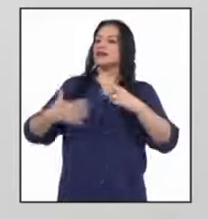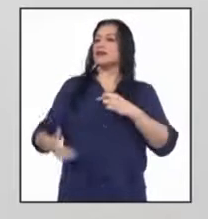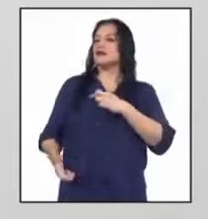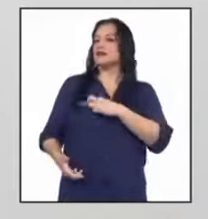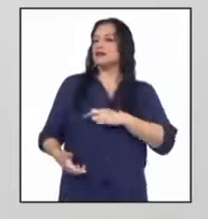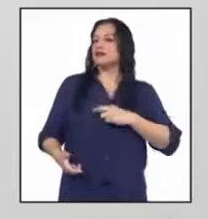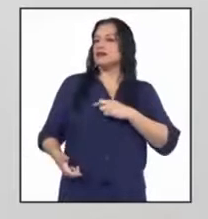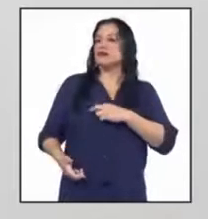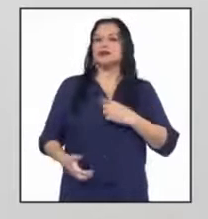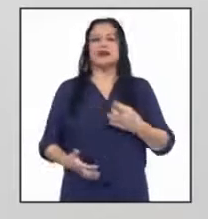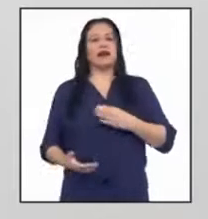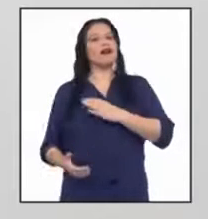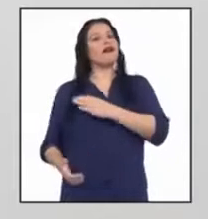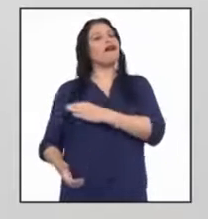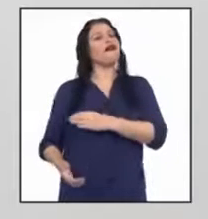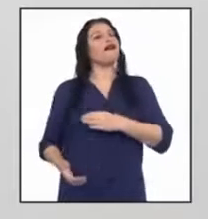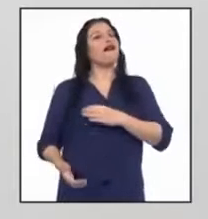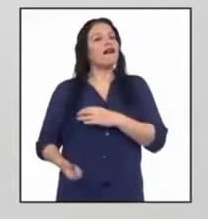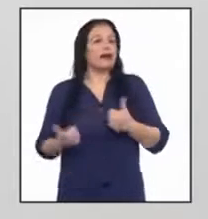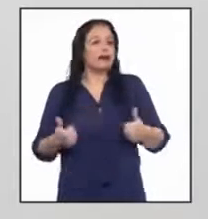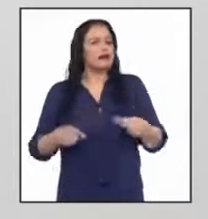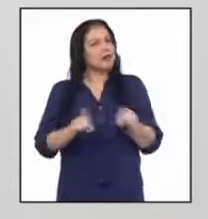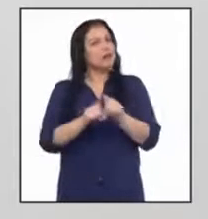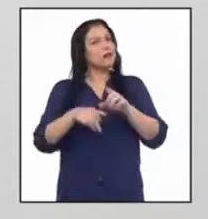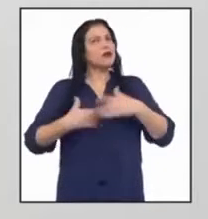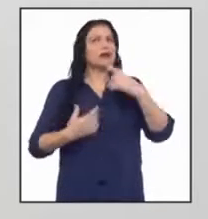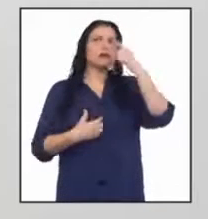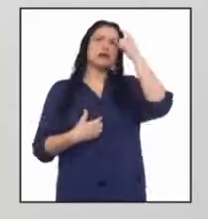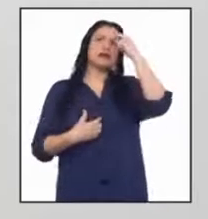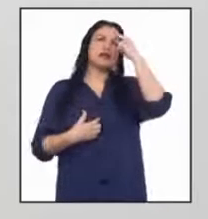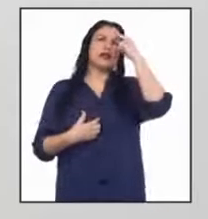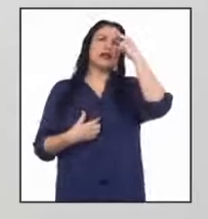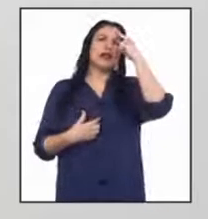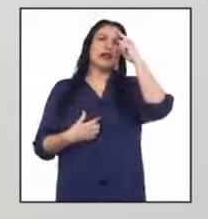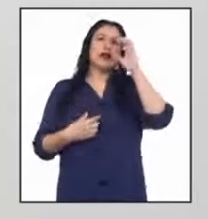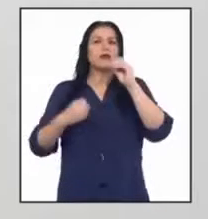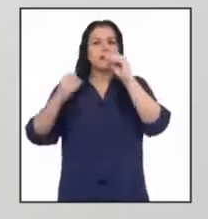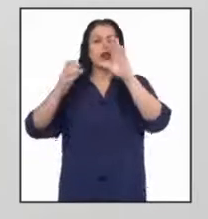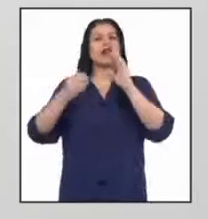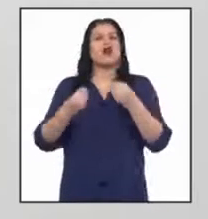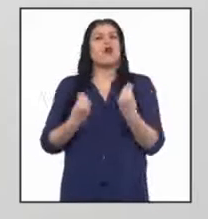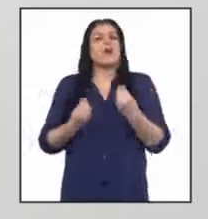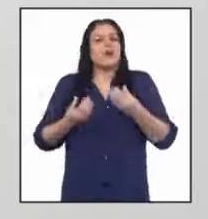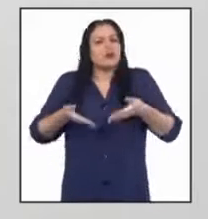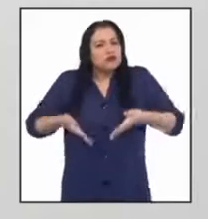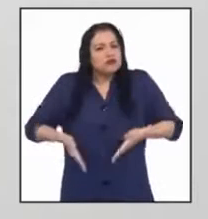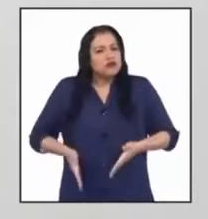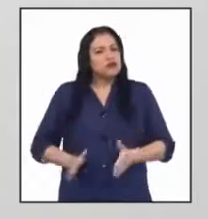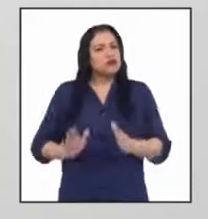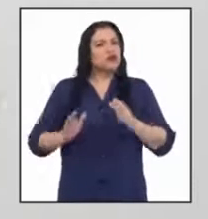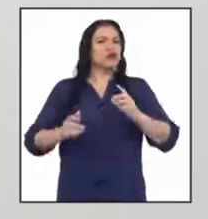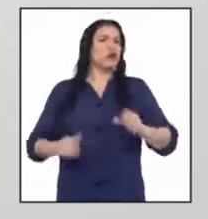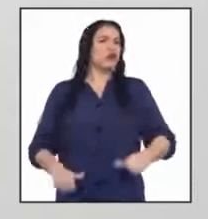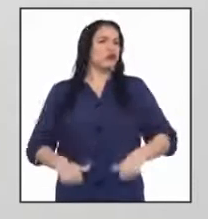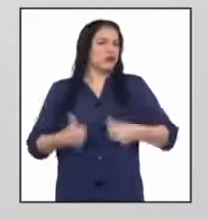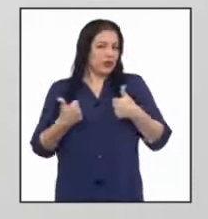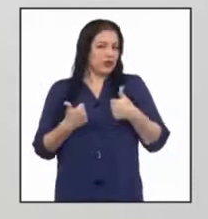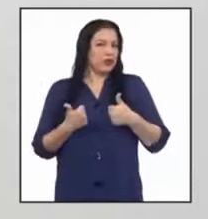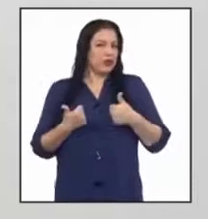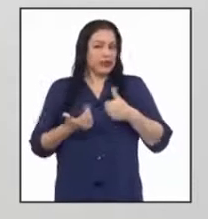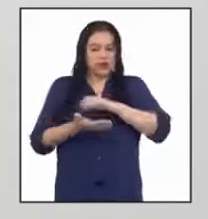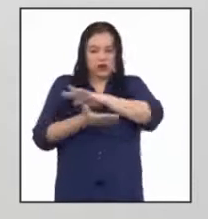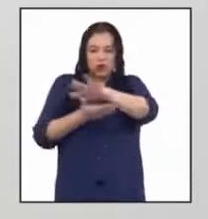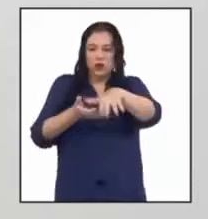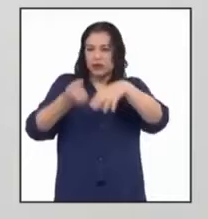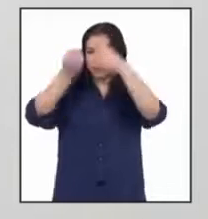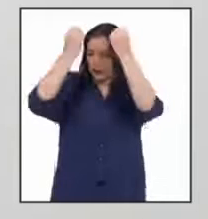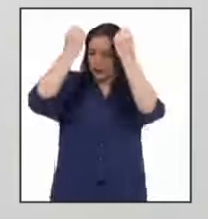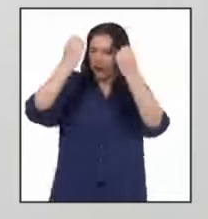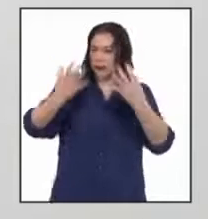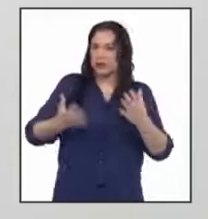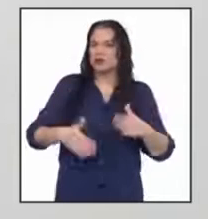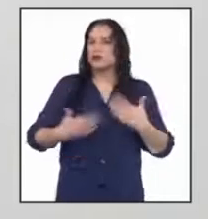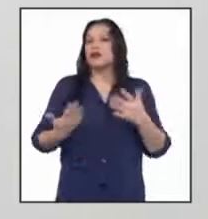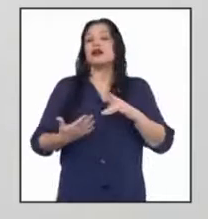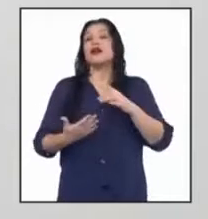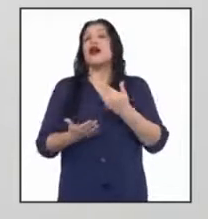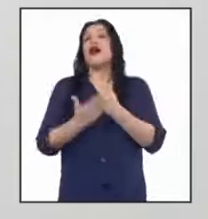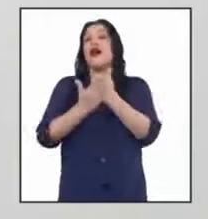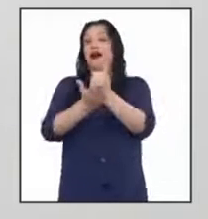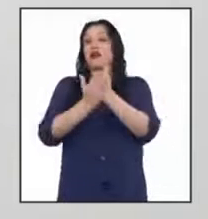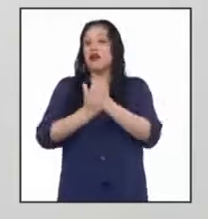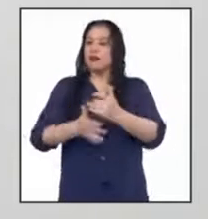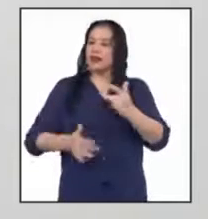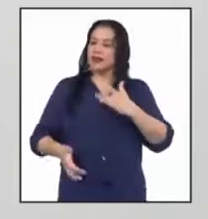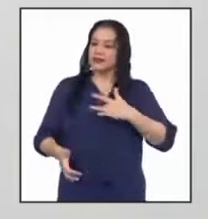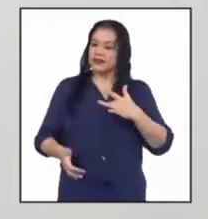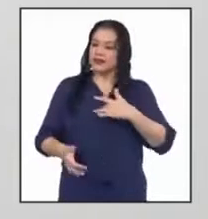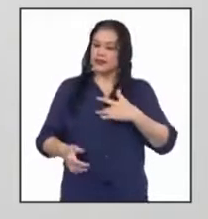carácter, podrías pensar también en crearle una pequeña biografía. Tener todo ello servirá mucho para que te sientas